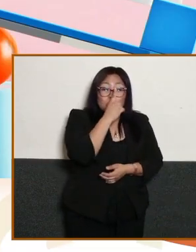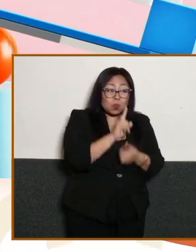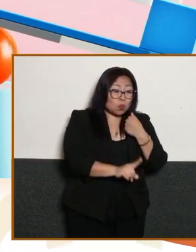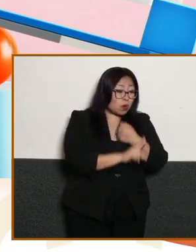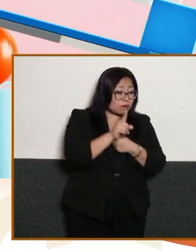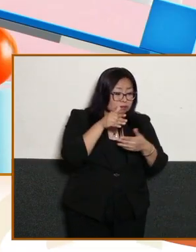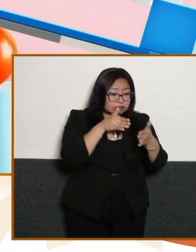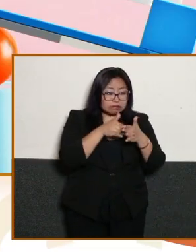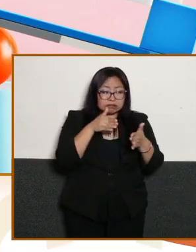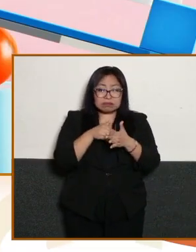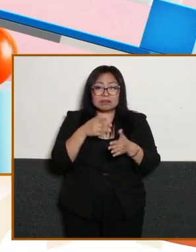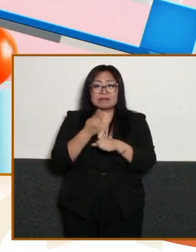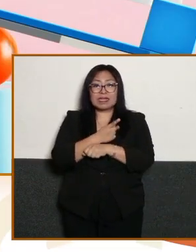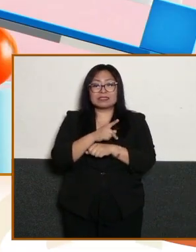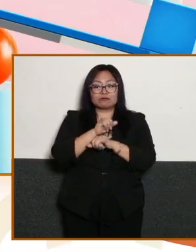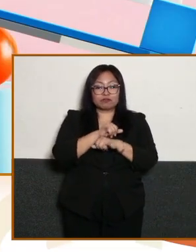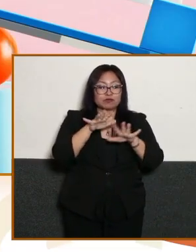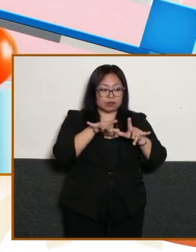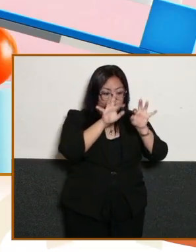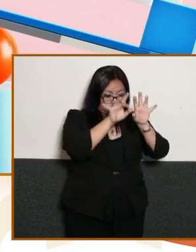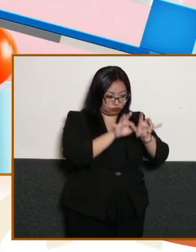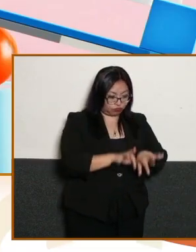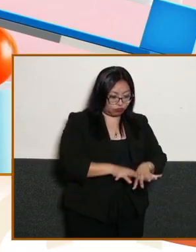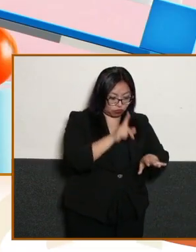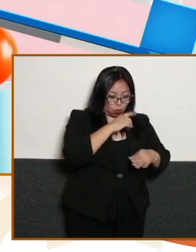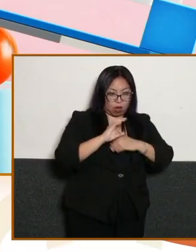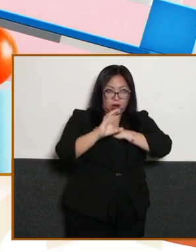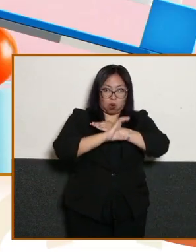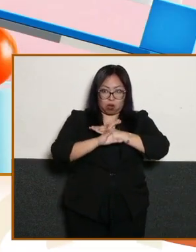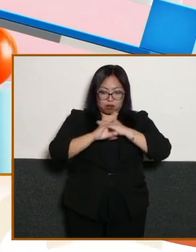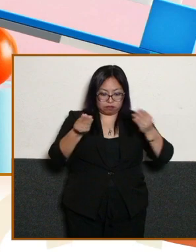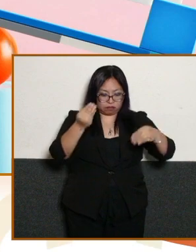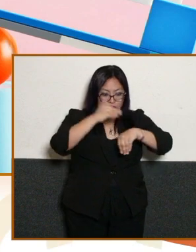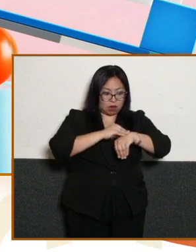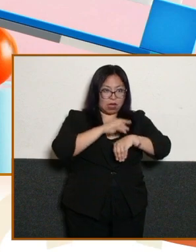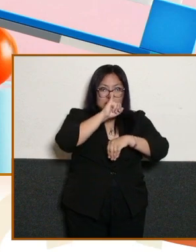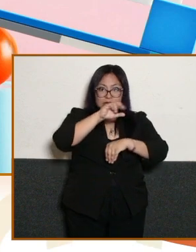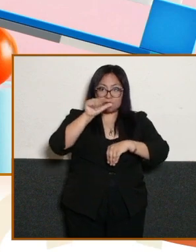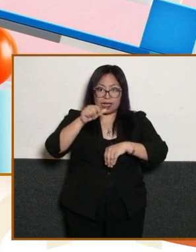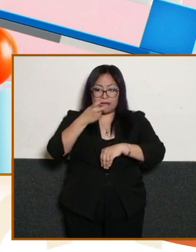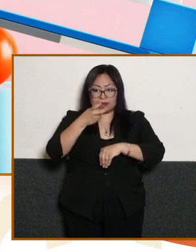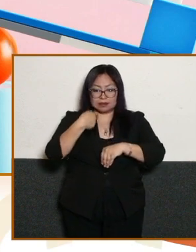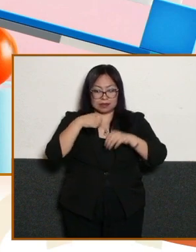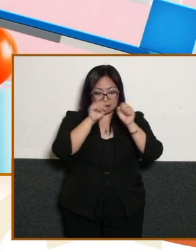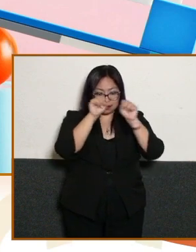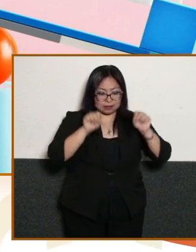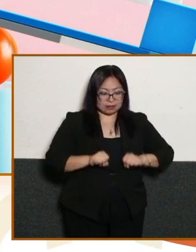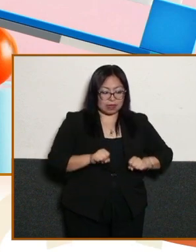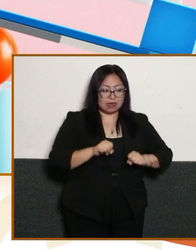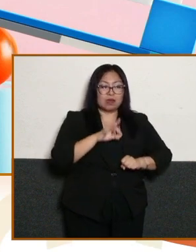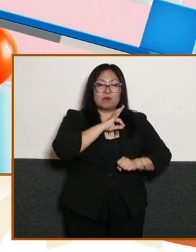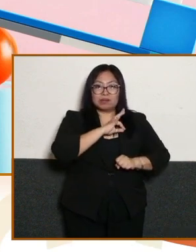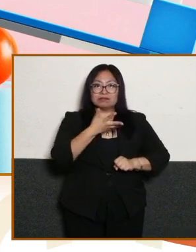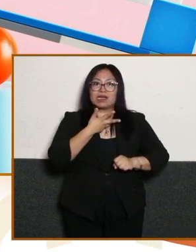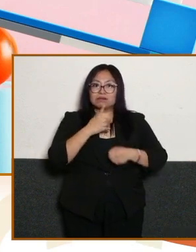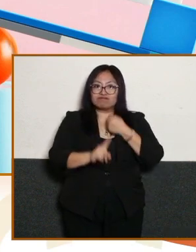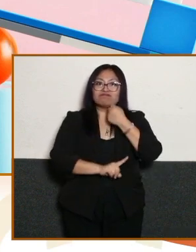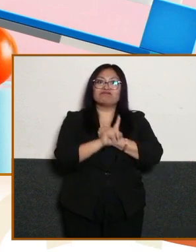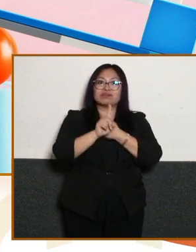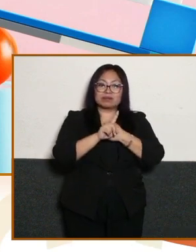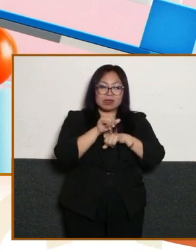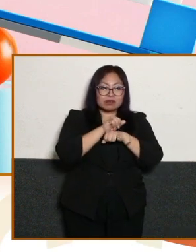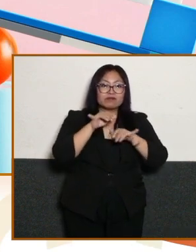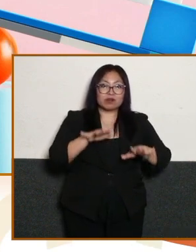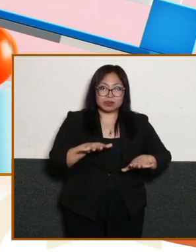hablamos de una base de datos de entrenamiento, quiere decir que sistemáticamente está sesgado hacia una